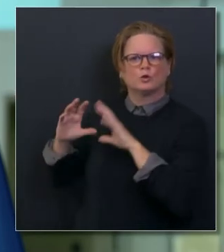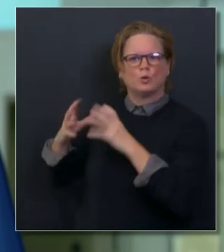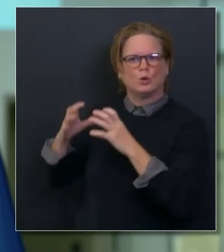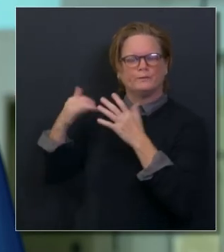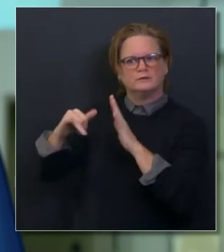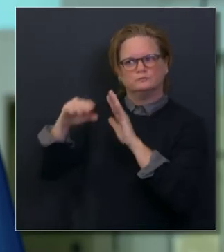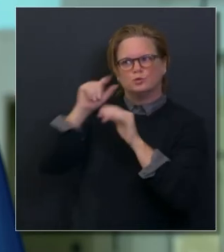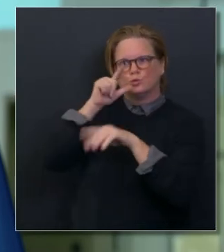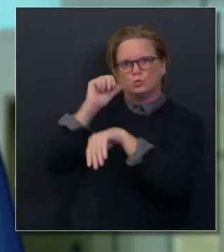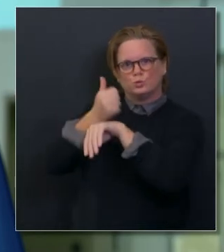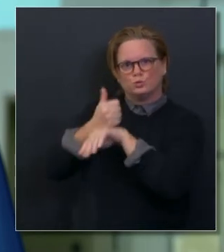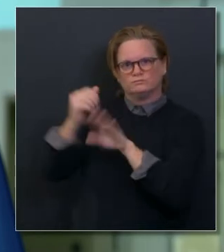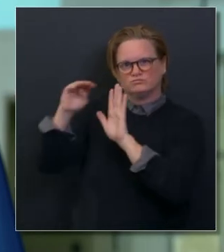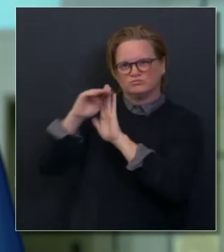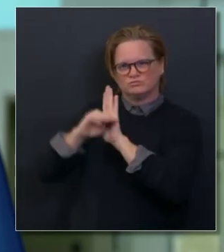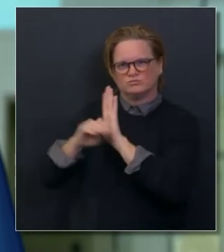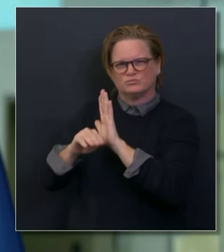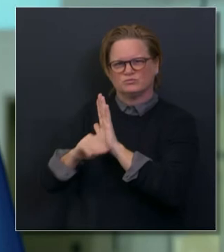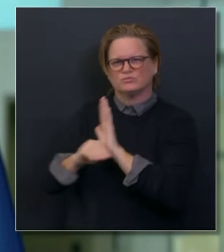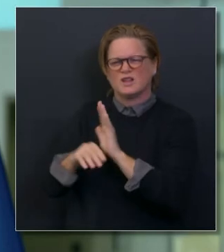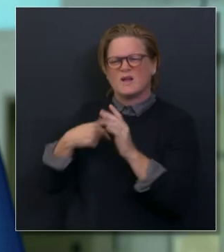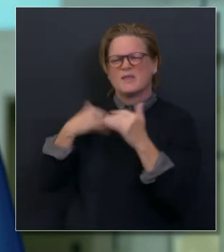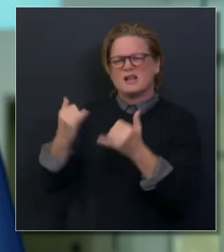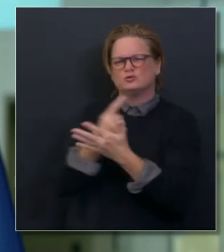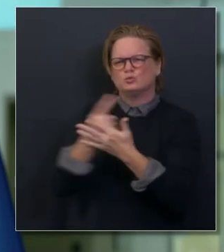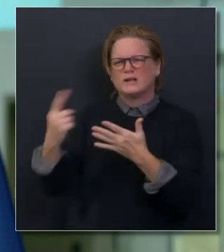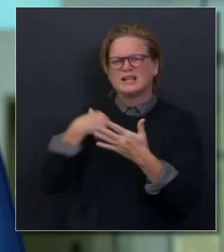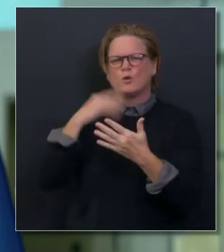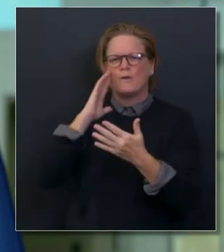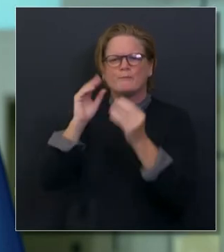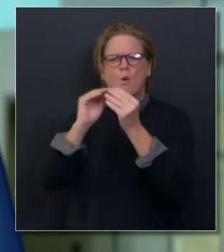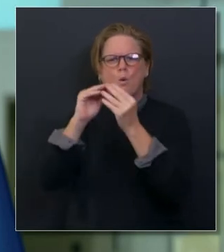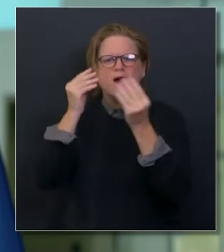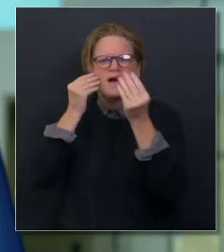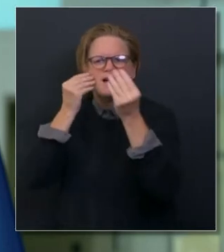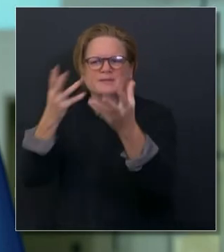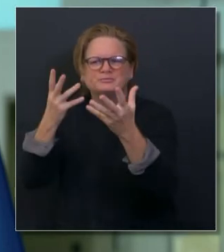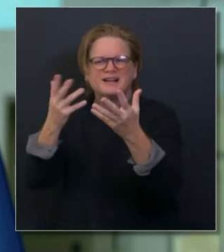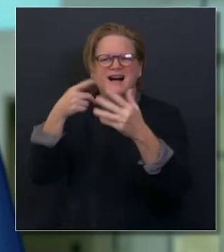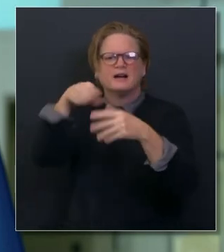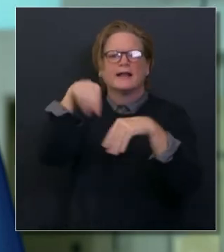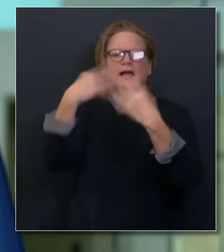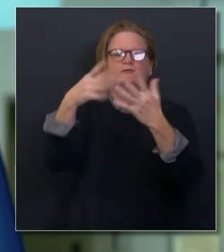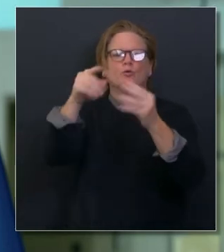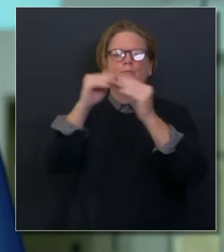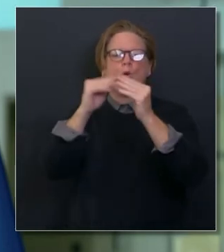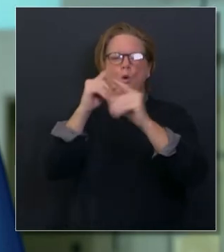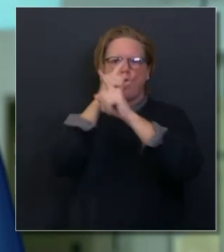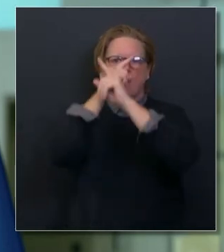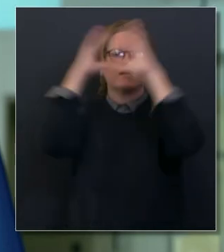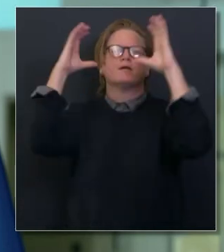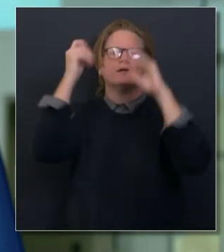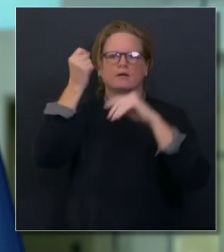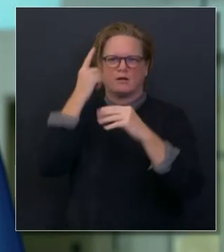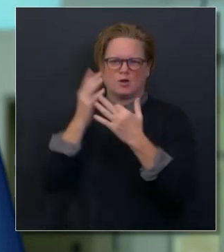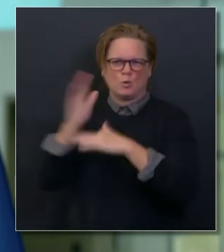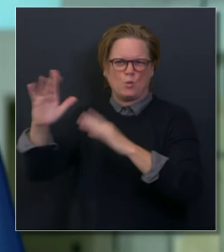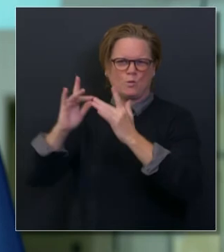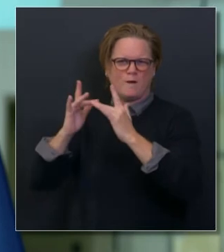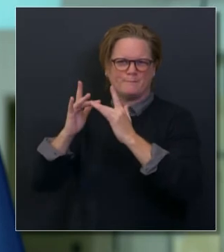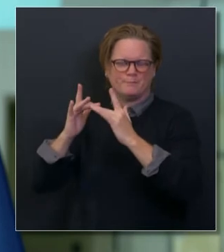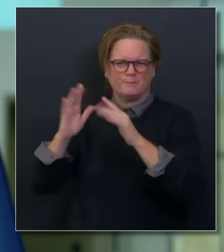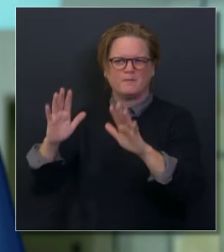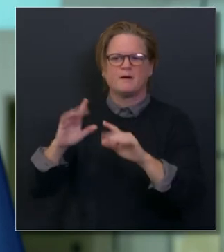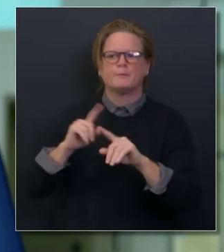detalles sobre las 8 millones de personas, que incluye posiblemente maestros respecto a